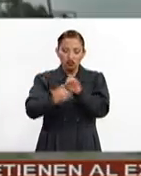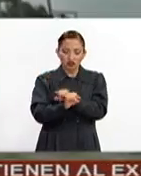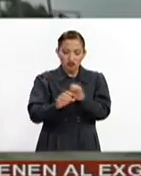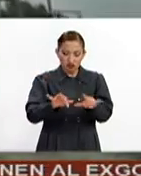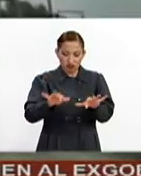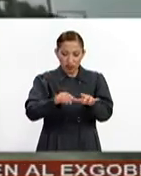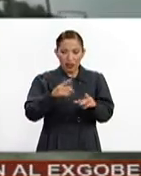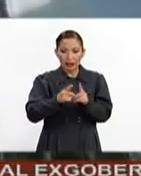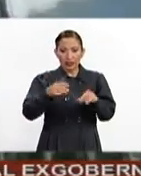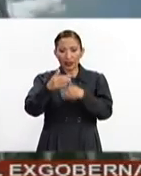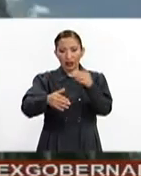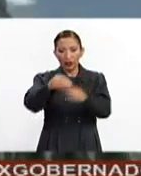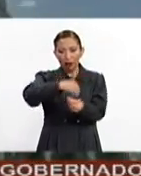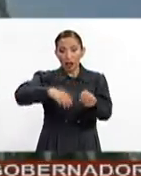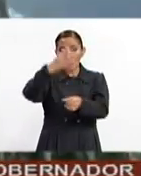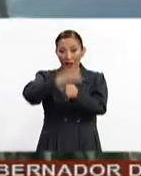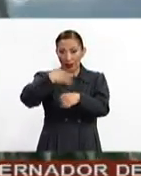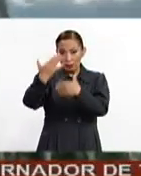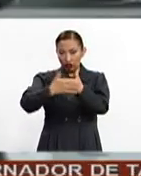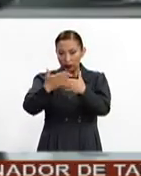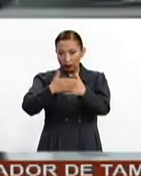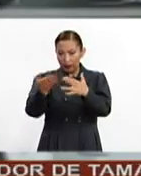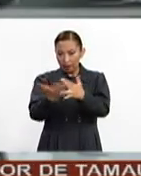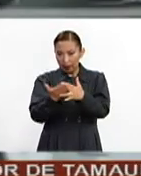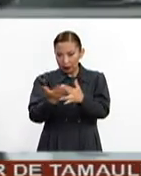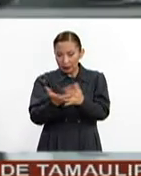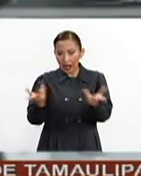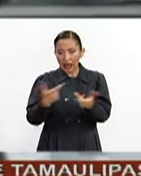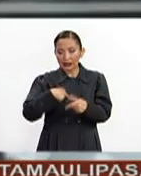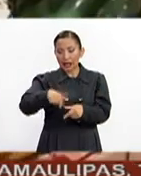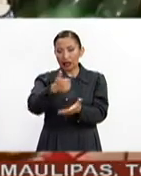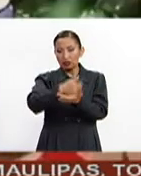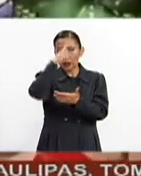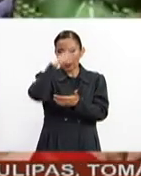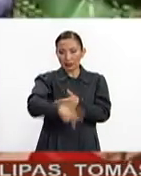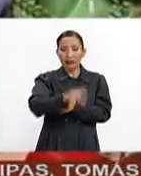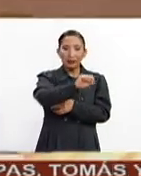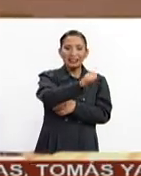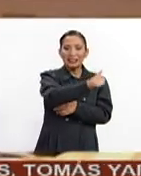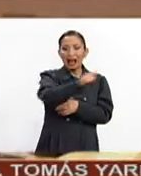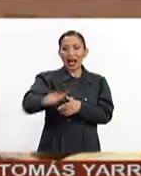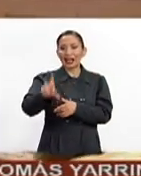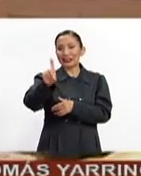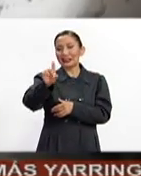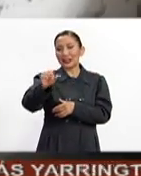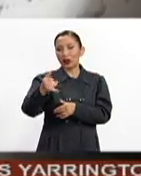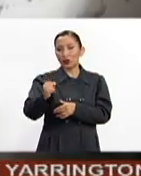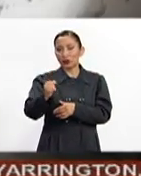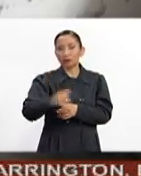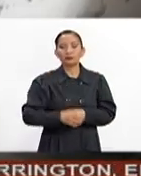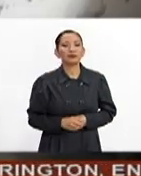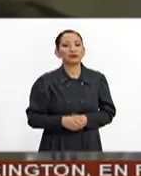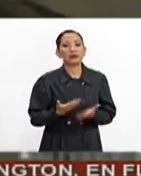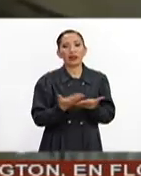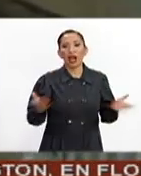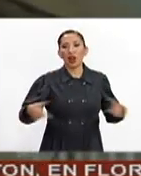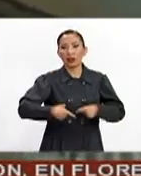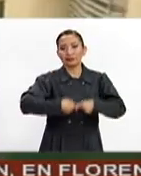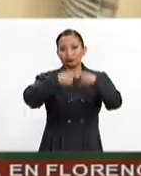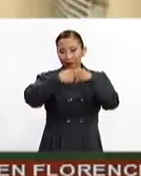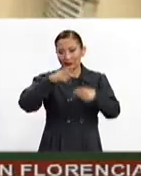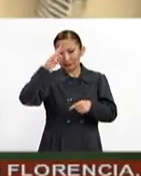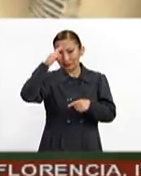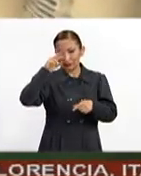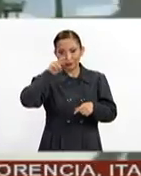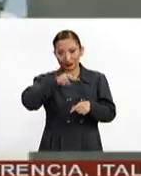desarrollo sustentable. La cuarta ronda se va a realizar en la Ciudad de México del 26 al 30 de junio. Vamos a hacer una pausa.